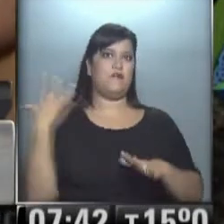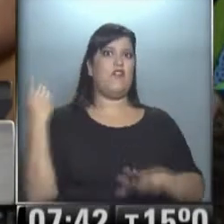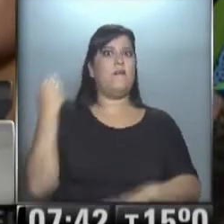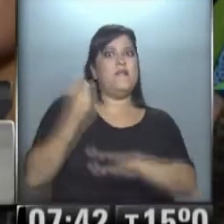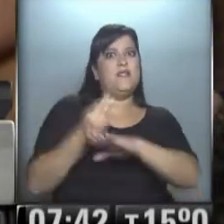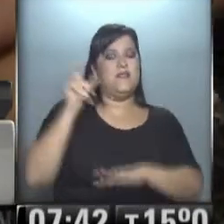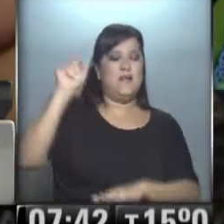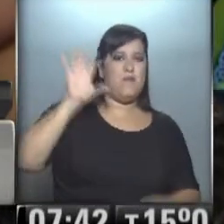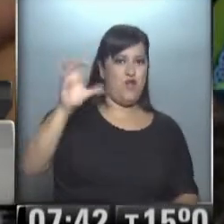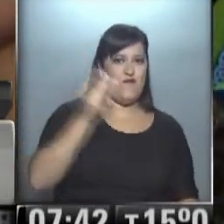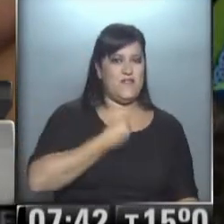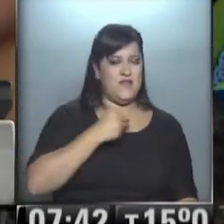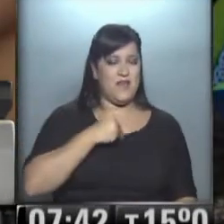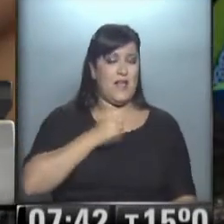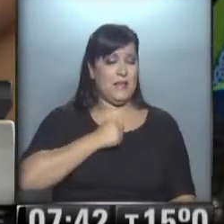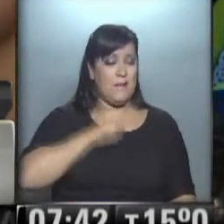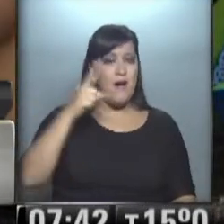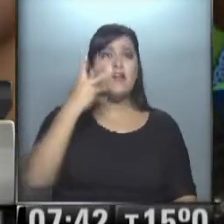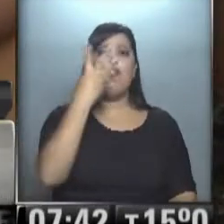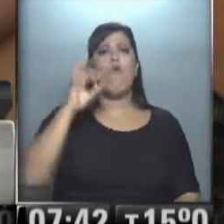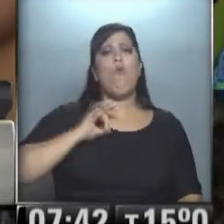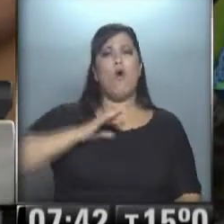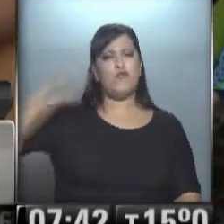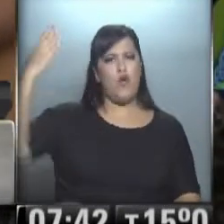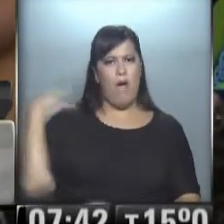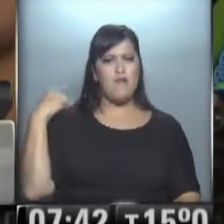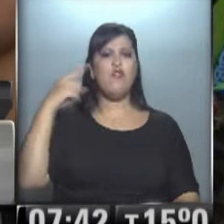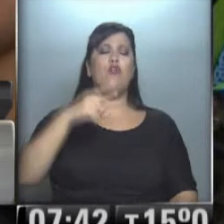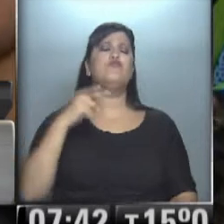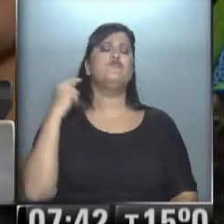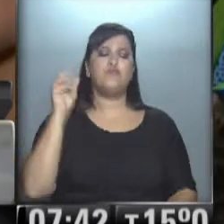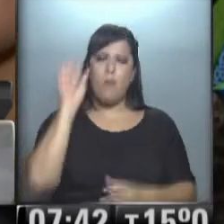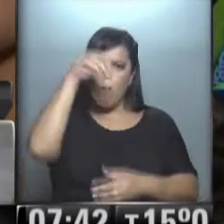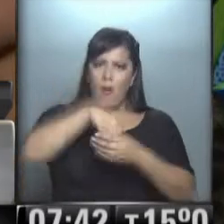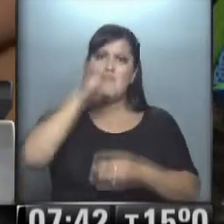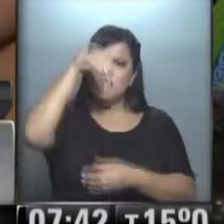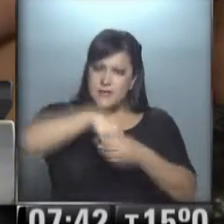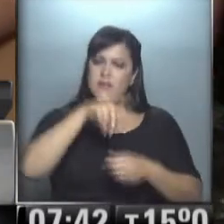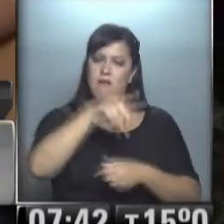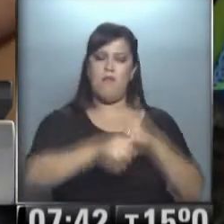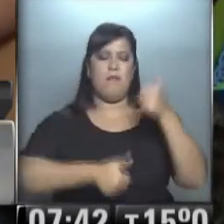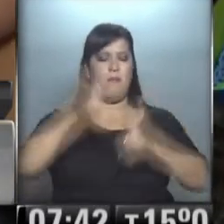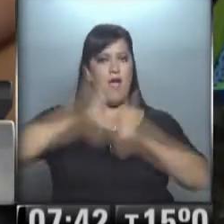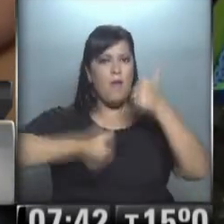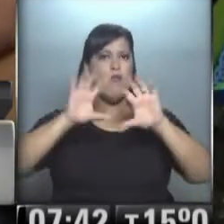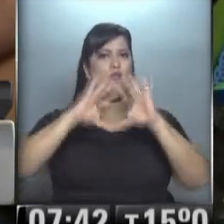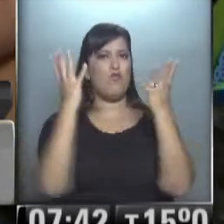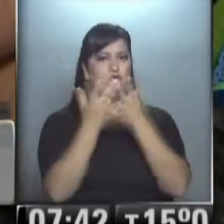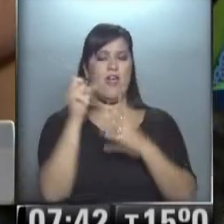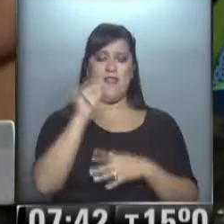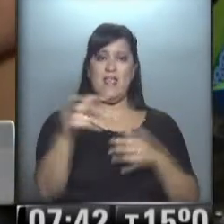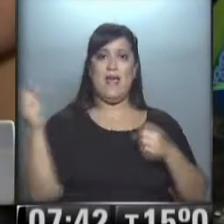provincia. Hace 4 años ya que con este consecutivo que venimos participando en el Mundial de Tango y nuestras expectativas